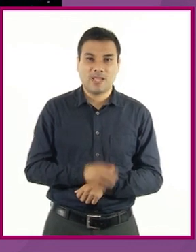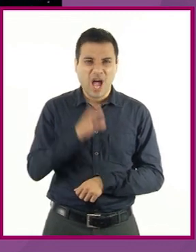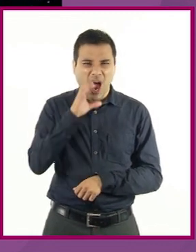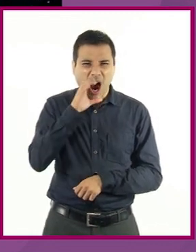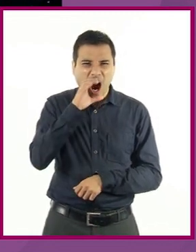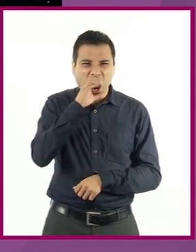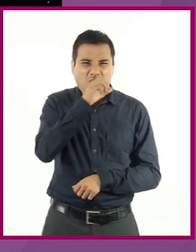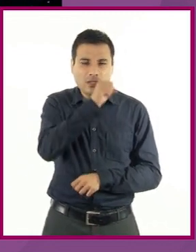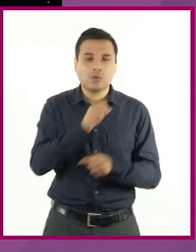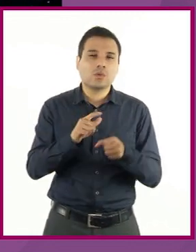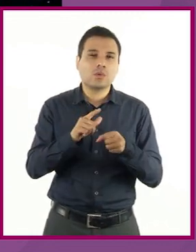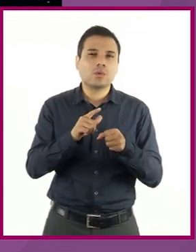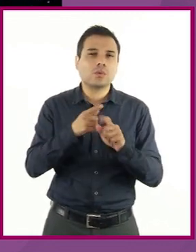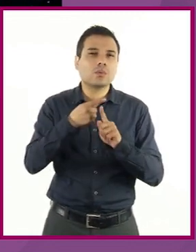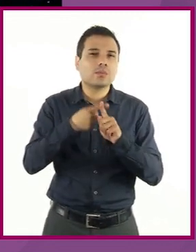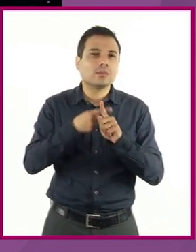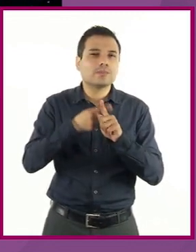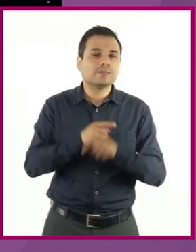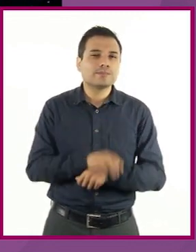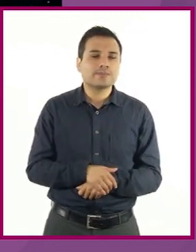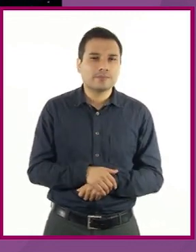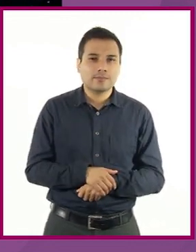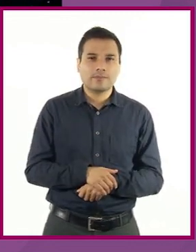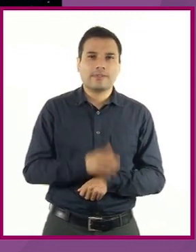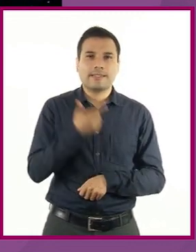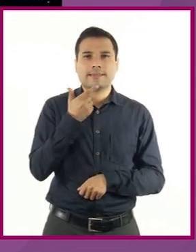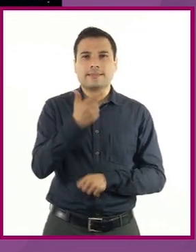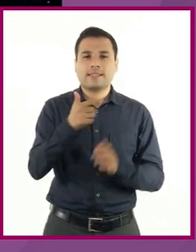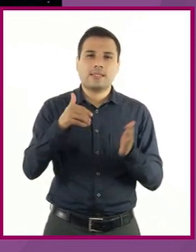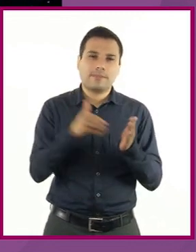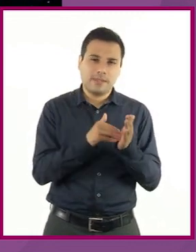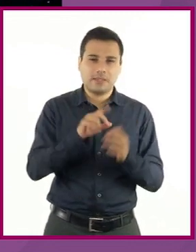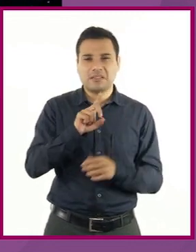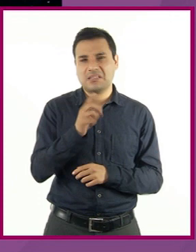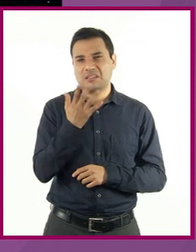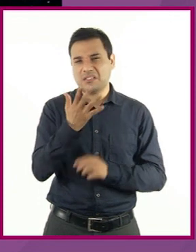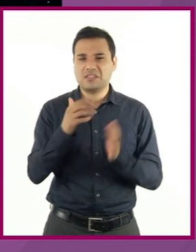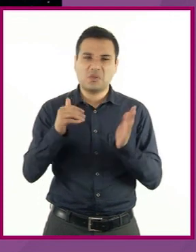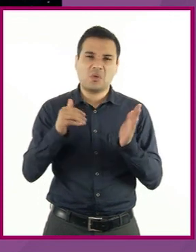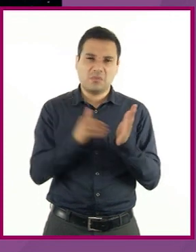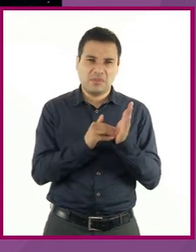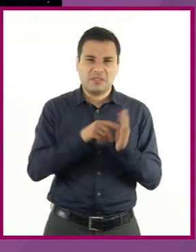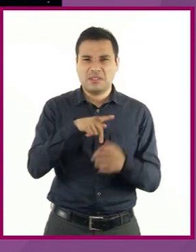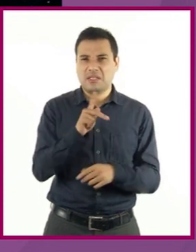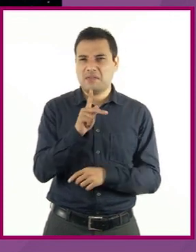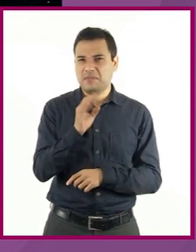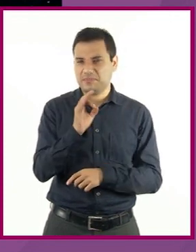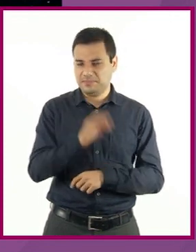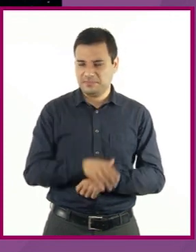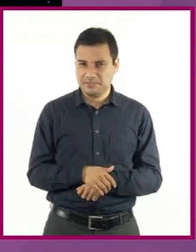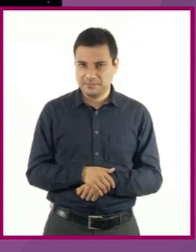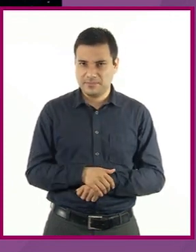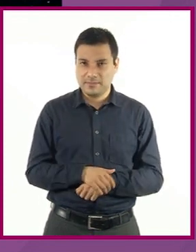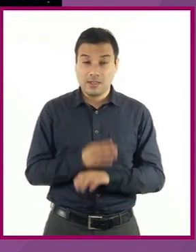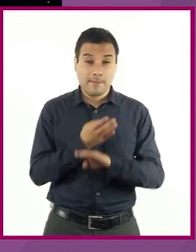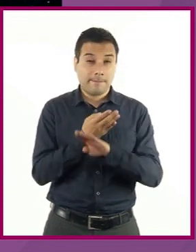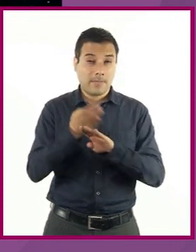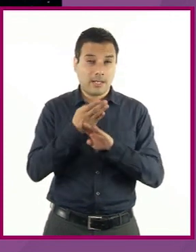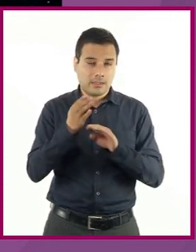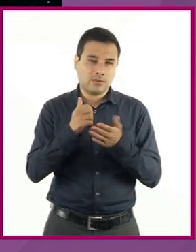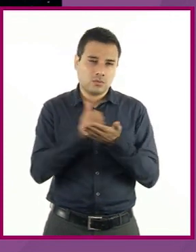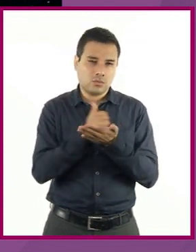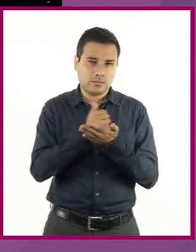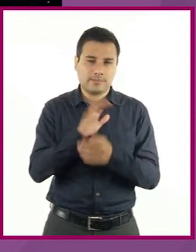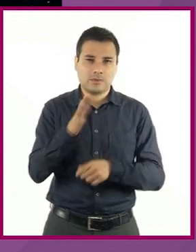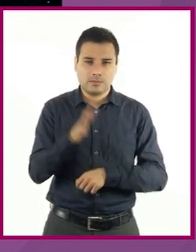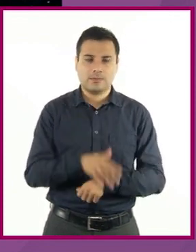calientes tienen una temperatura que va de los 7.000 a los 35.000 Kelvin y son blancas o